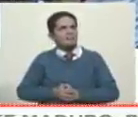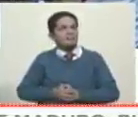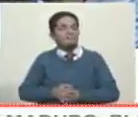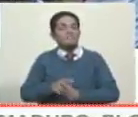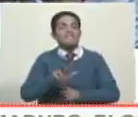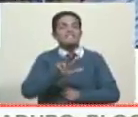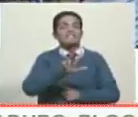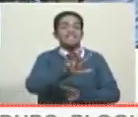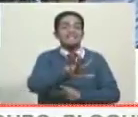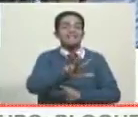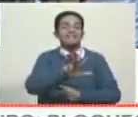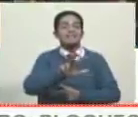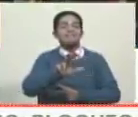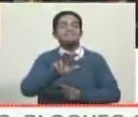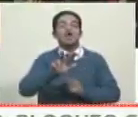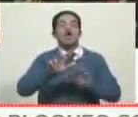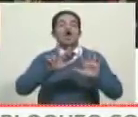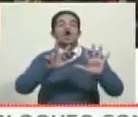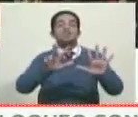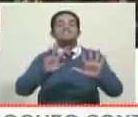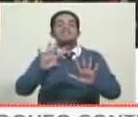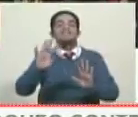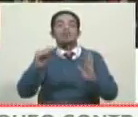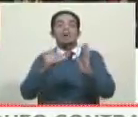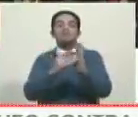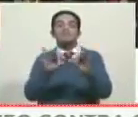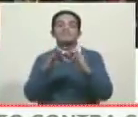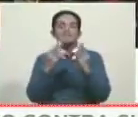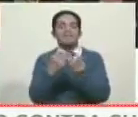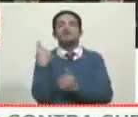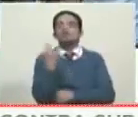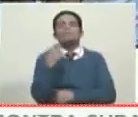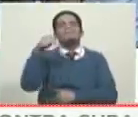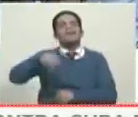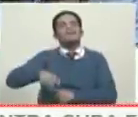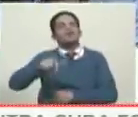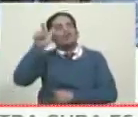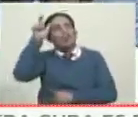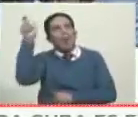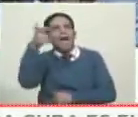384 mil familias solo en guárico